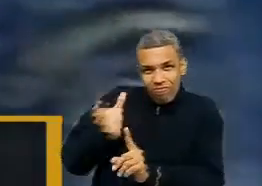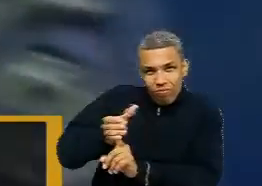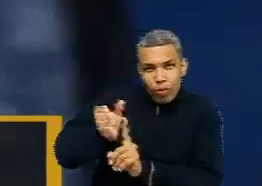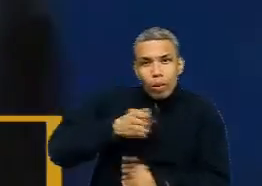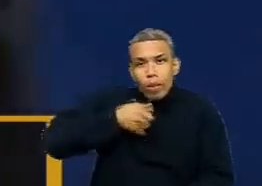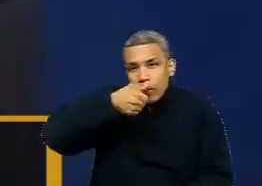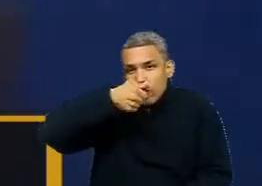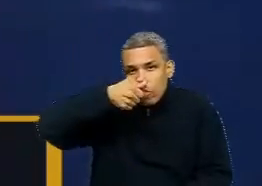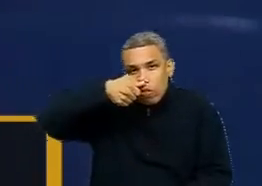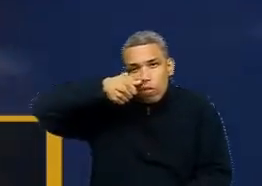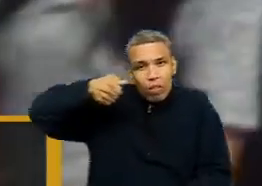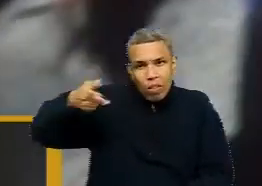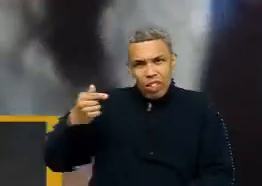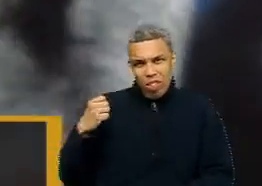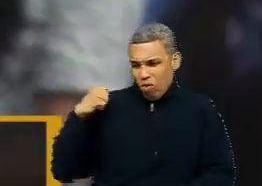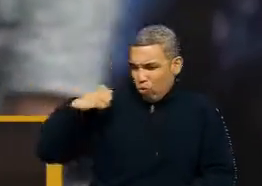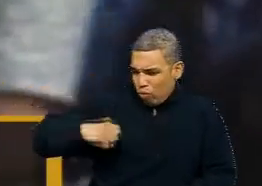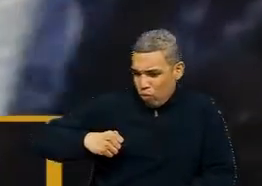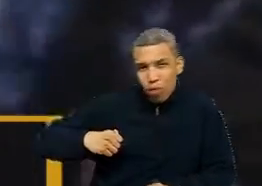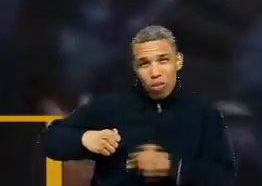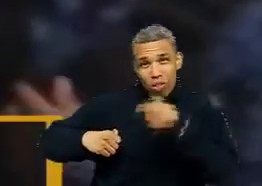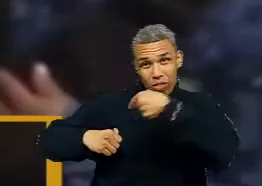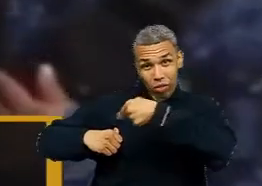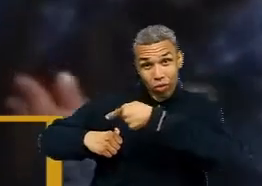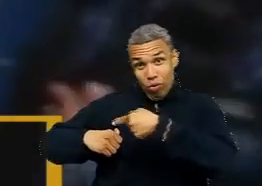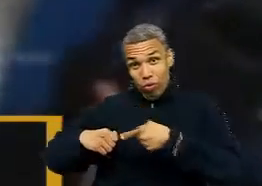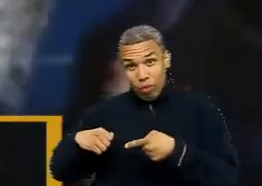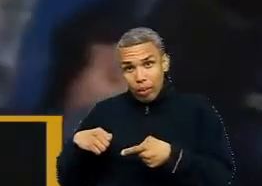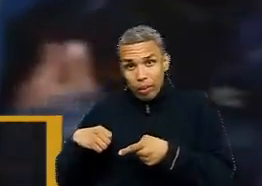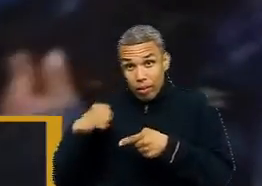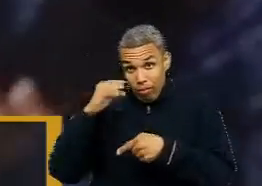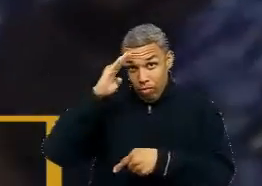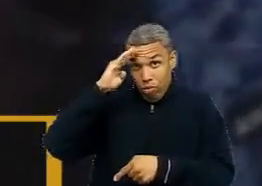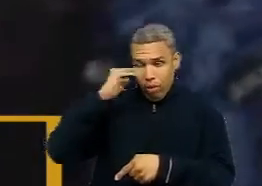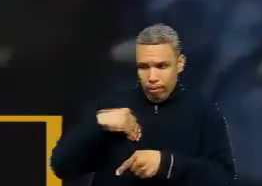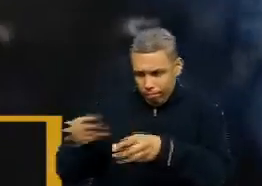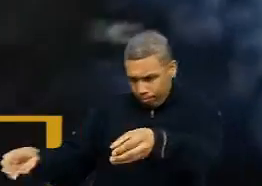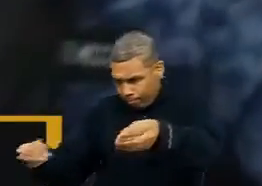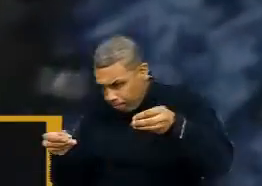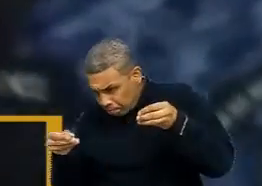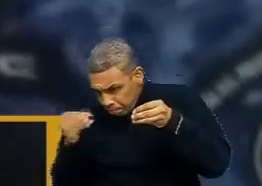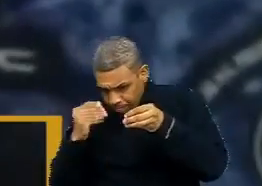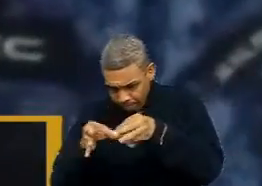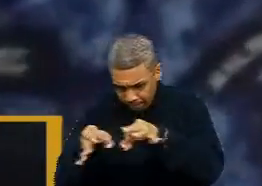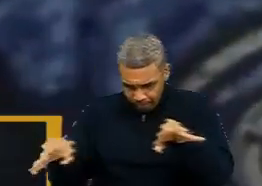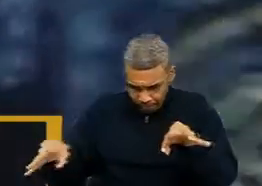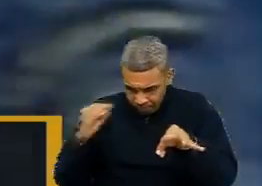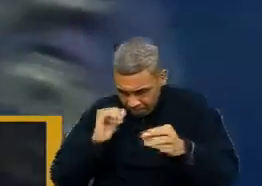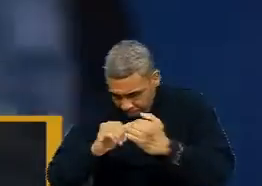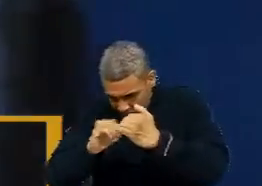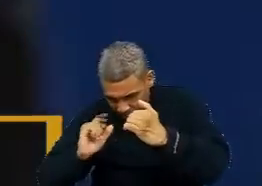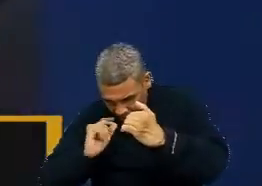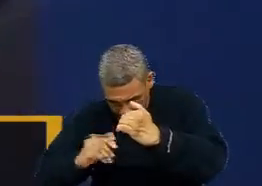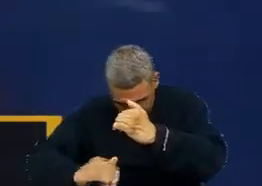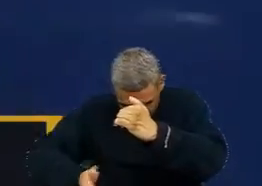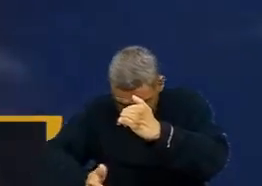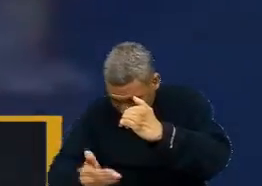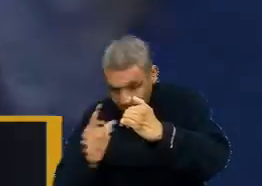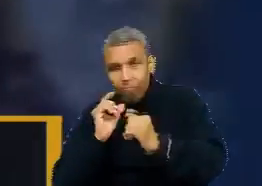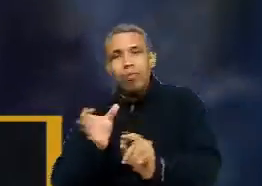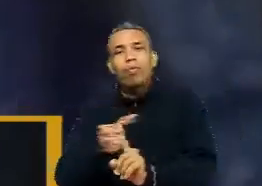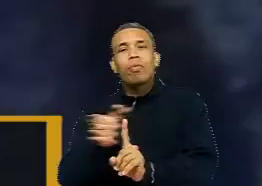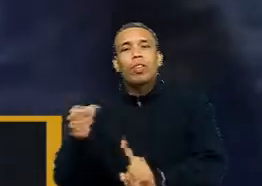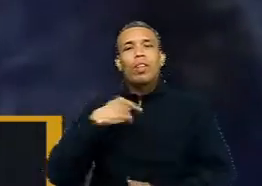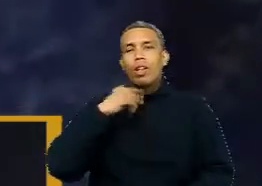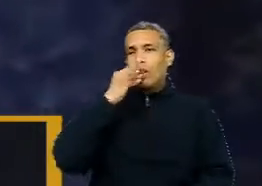guardaba entre sus pertenencias. Todo indica que la mujer trataba de hacer llegar el estupefaciente a internos de este penal. Las pesquisas fueron adelantadas por el propio INPEC,